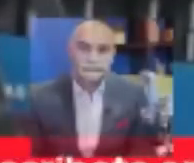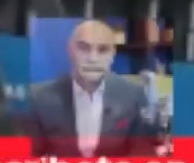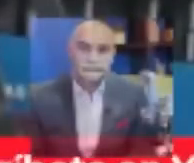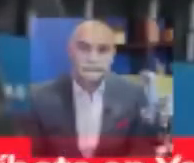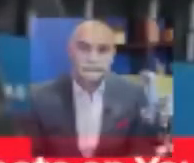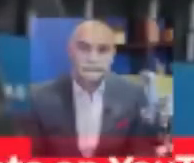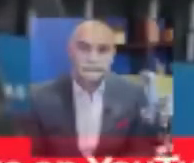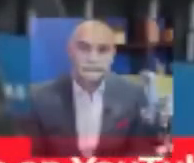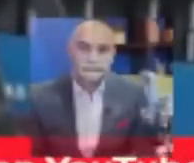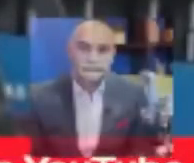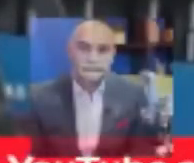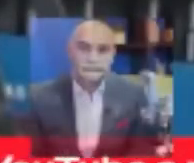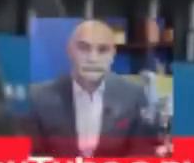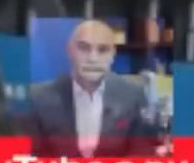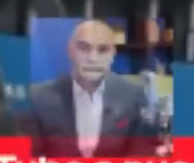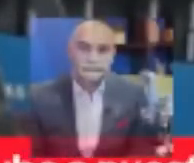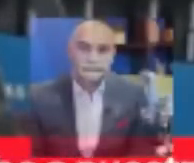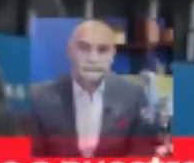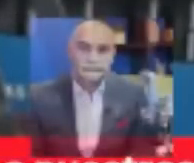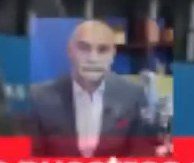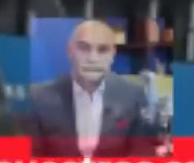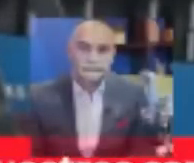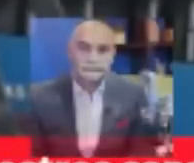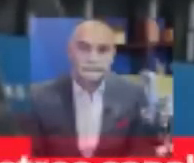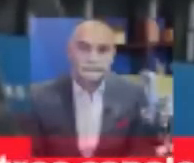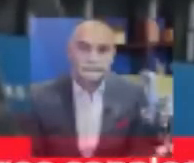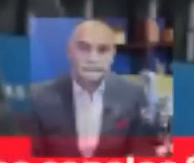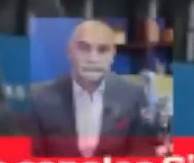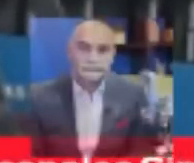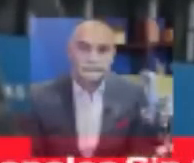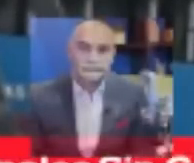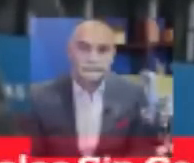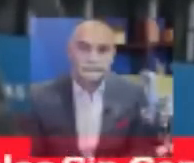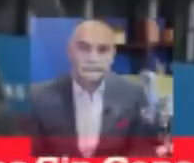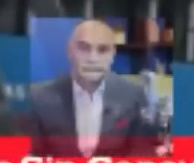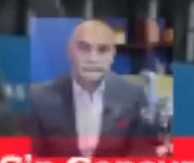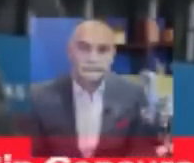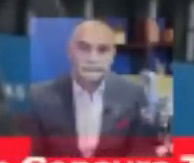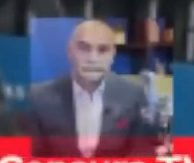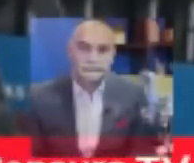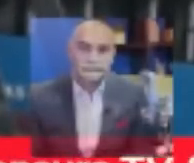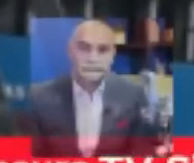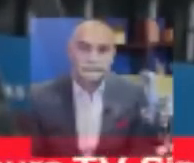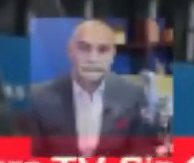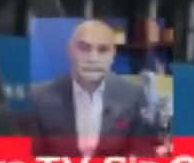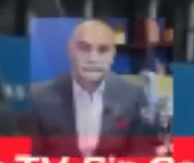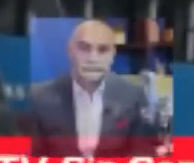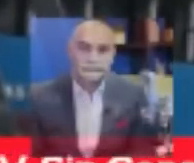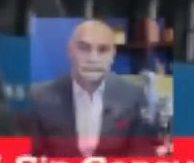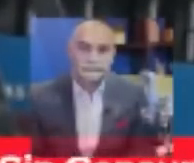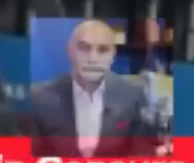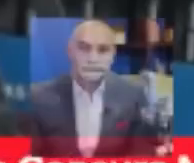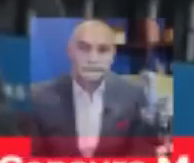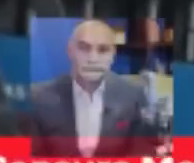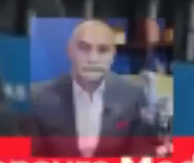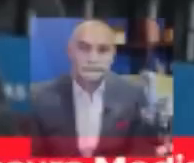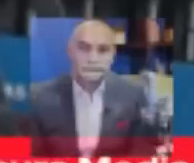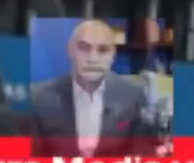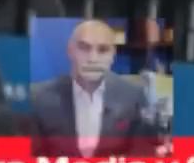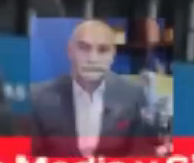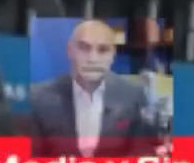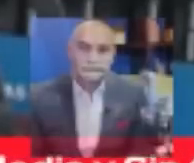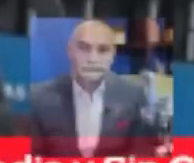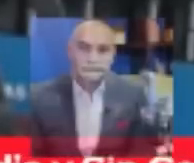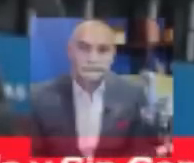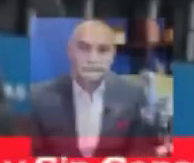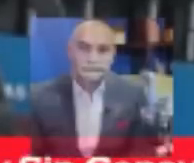ya lo Pues ahí lo tiene el presidente es amigo de nosotros digamos que es amigo de nosotros